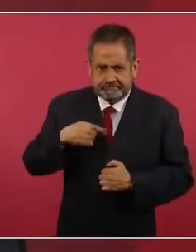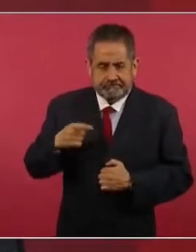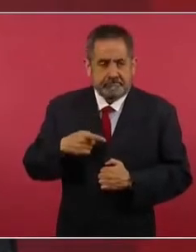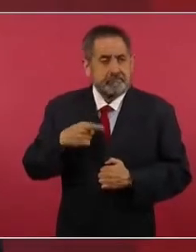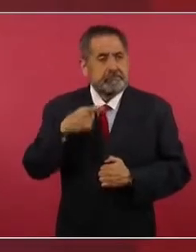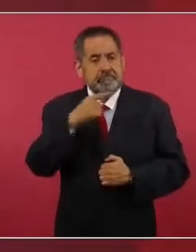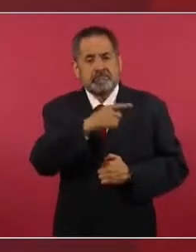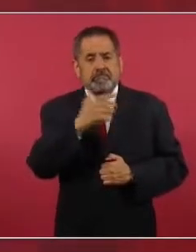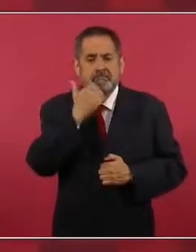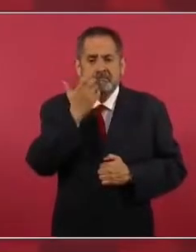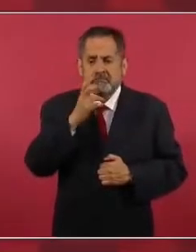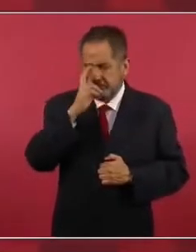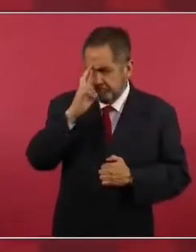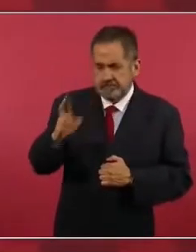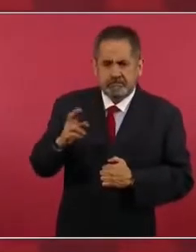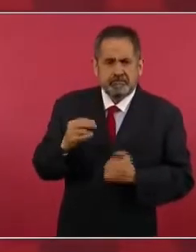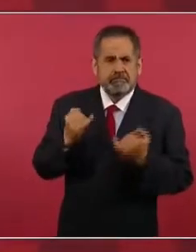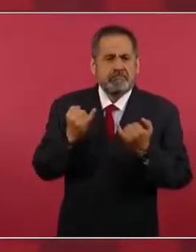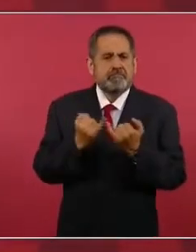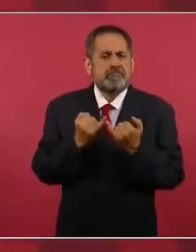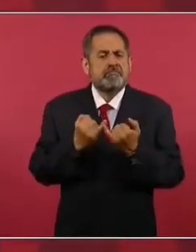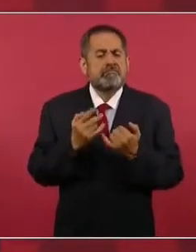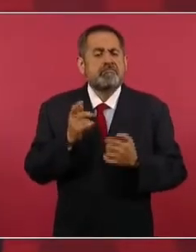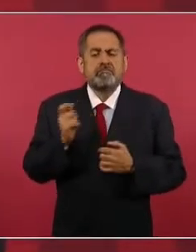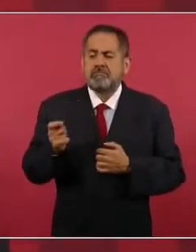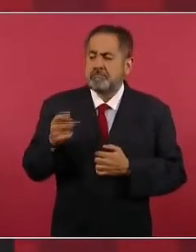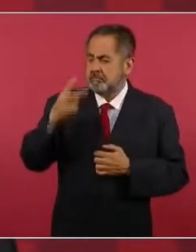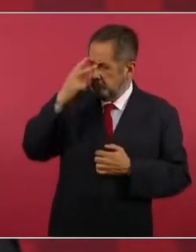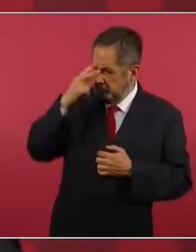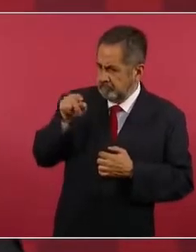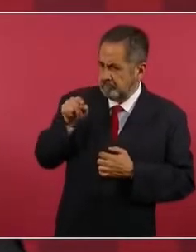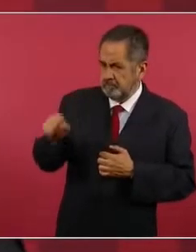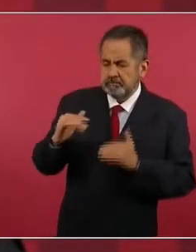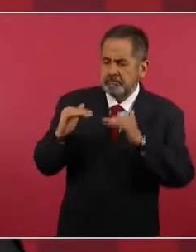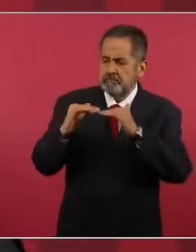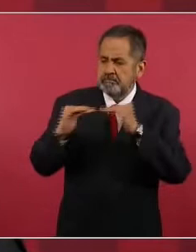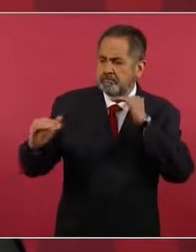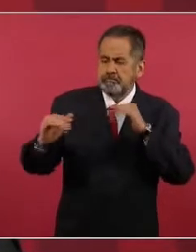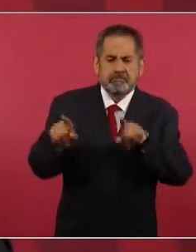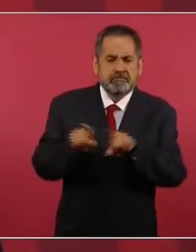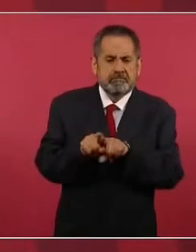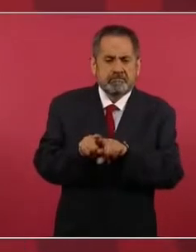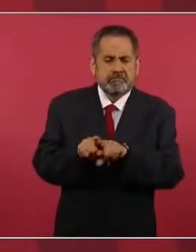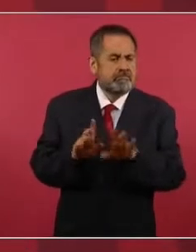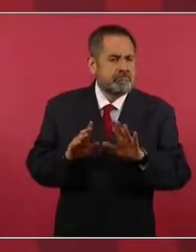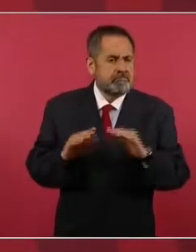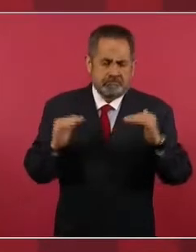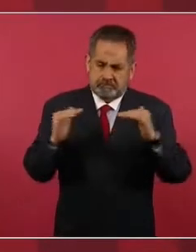de que quiere una relación con nosotros en pie de igualdad.